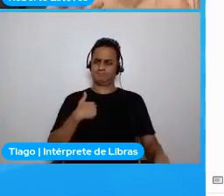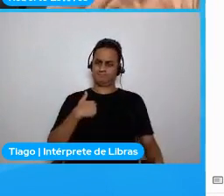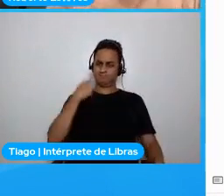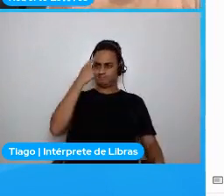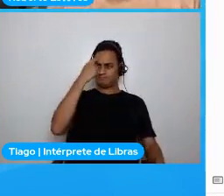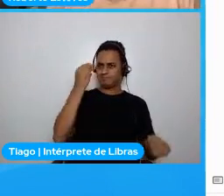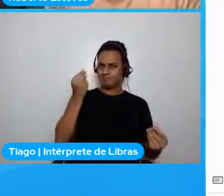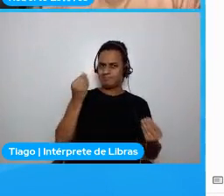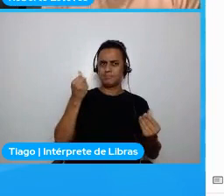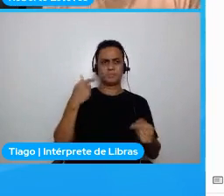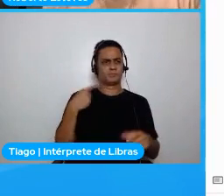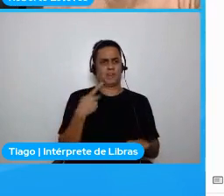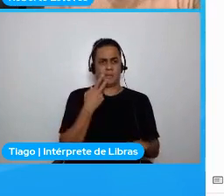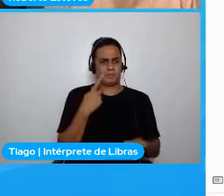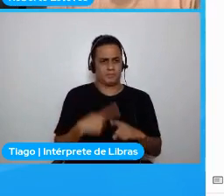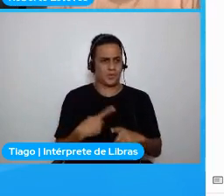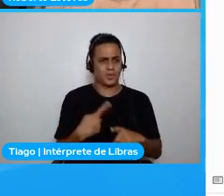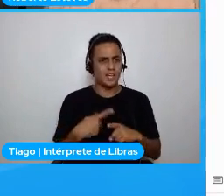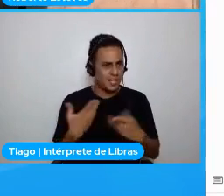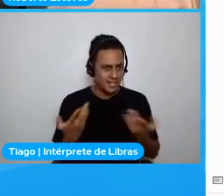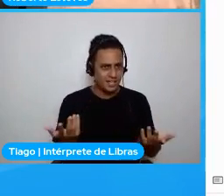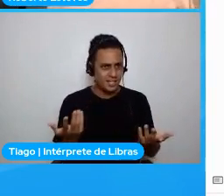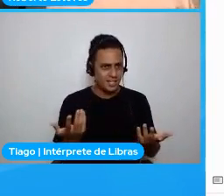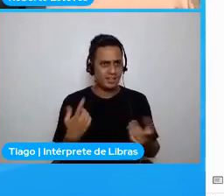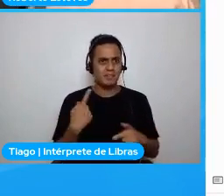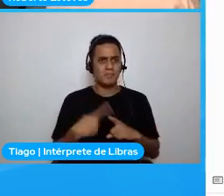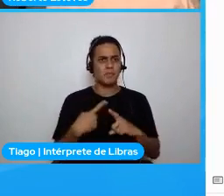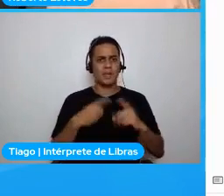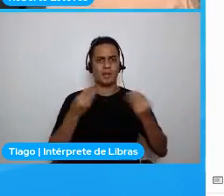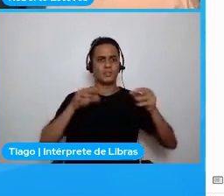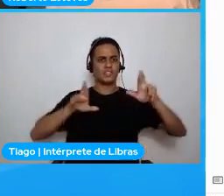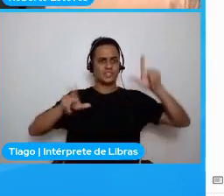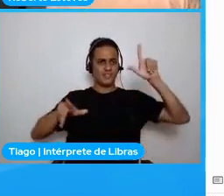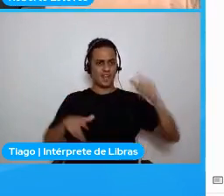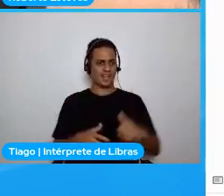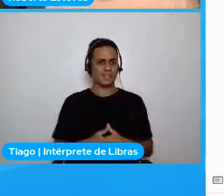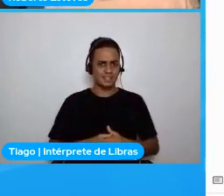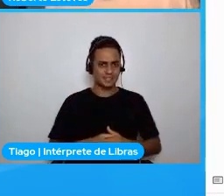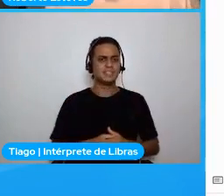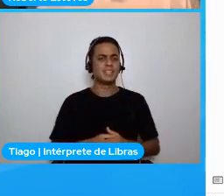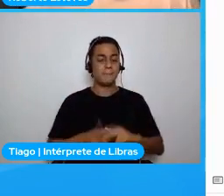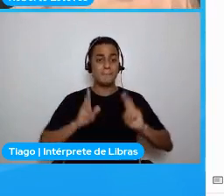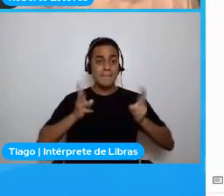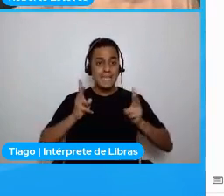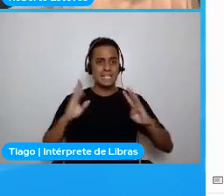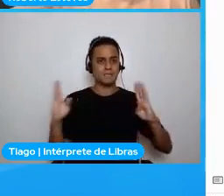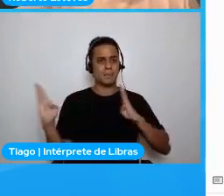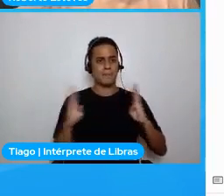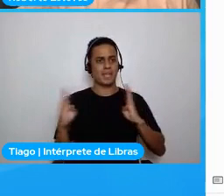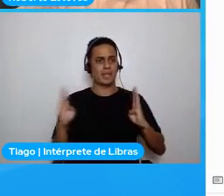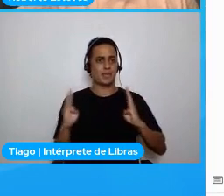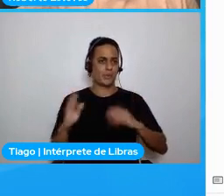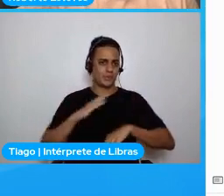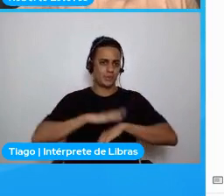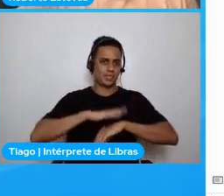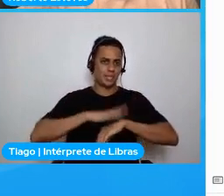pregunto ¿por qué? ¿Por qué hay tanta diferencia entre inversión en el mismo periodo de tiempo?